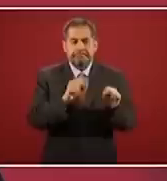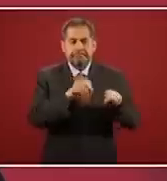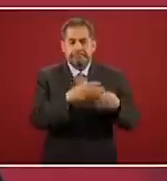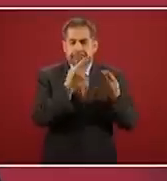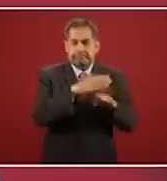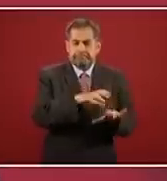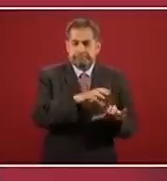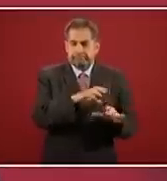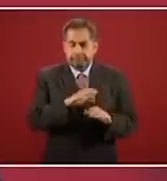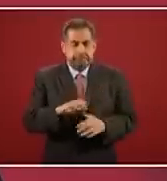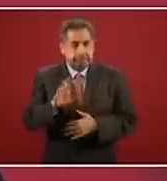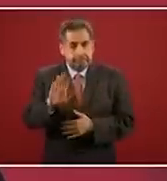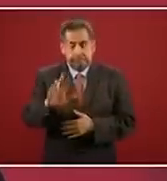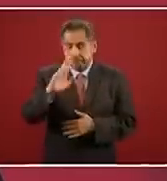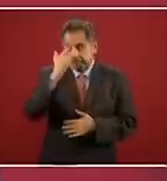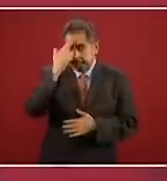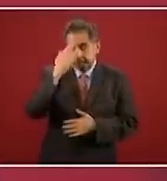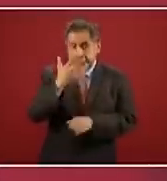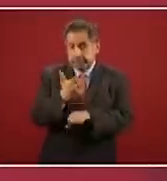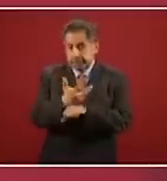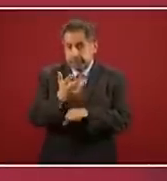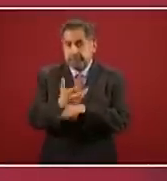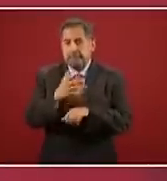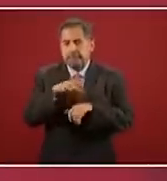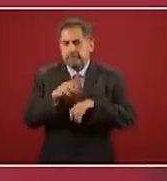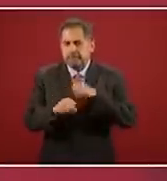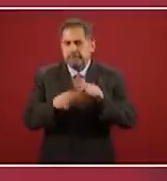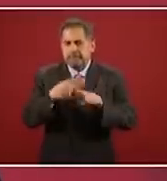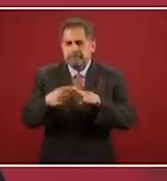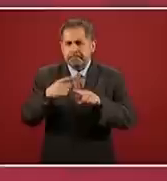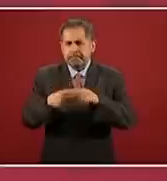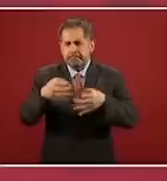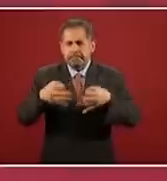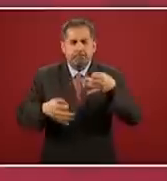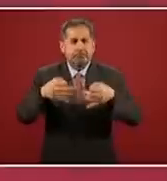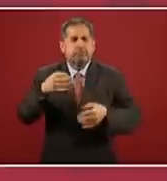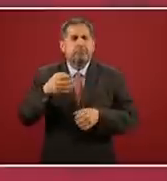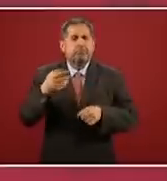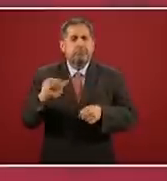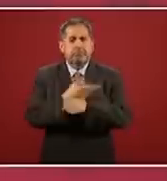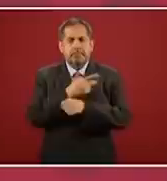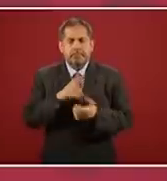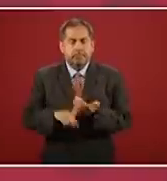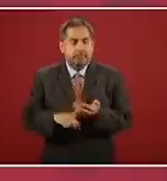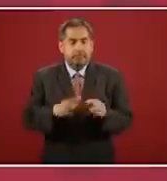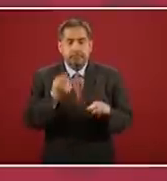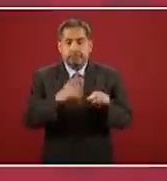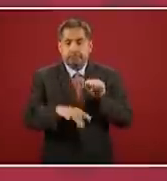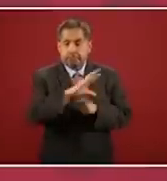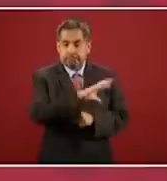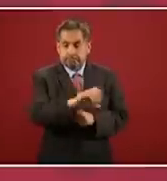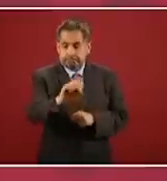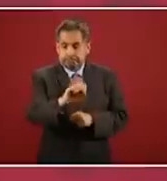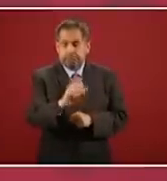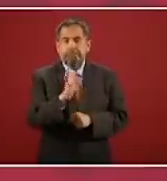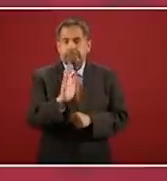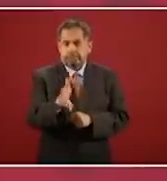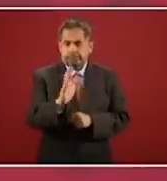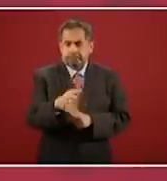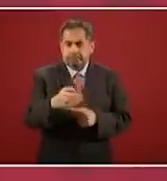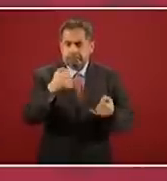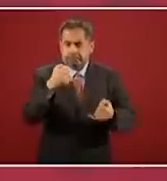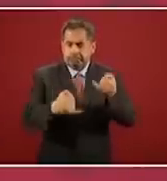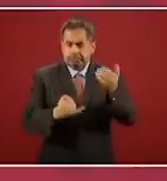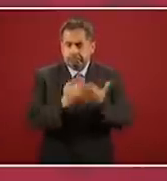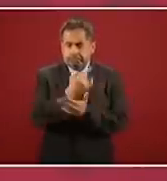Guzmán. Hay que recordar que en Estados Unidos se han desarrollado una serie de juicios en donde ya se extinguió el dominio de los bienes